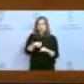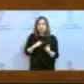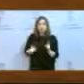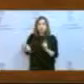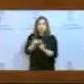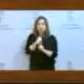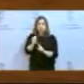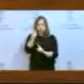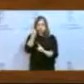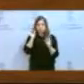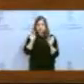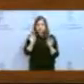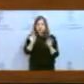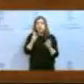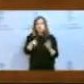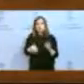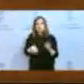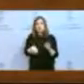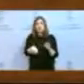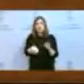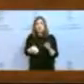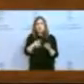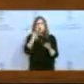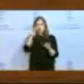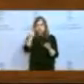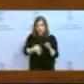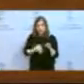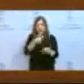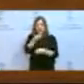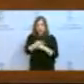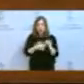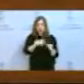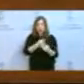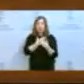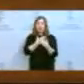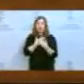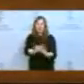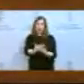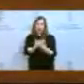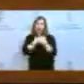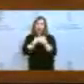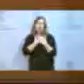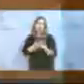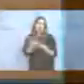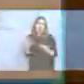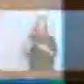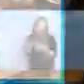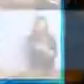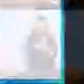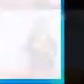y para hacer realidad la voluntad, pero la voluntad de todos.